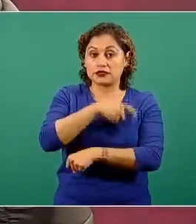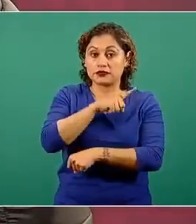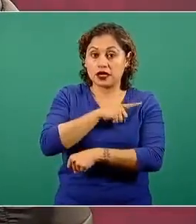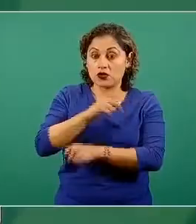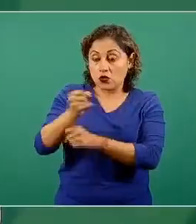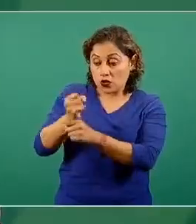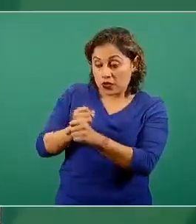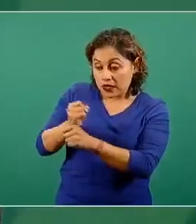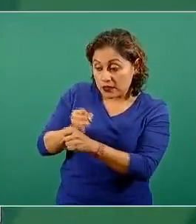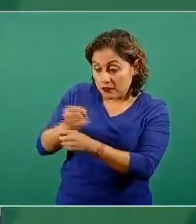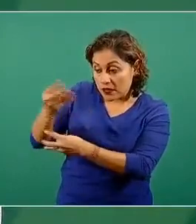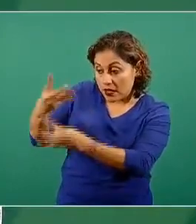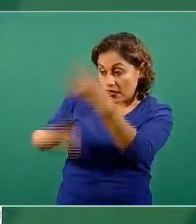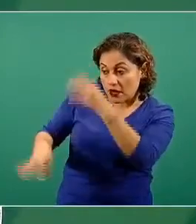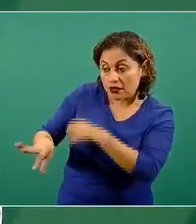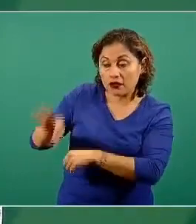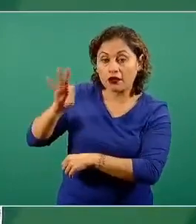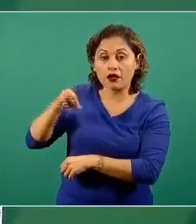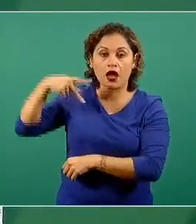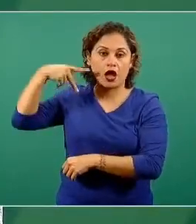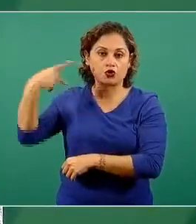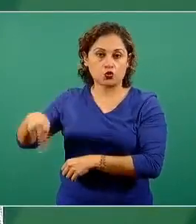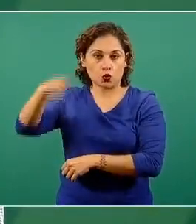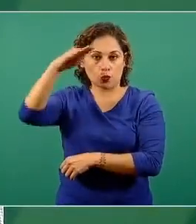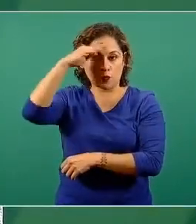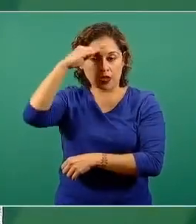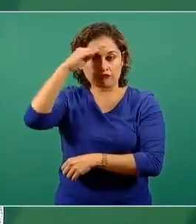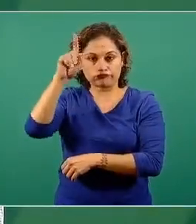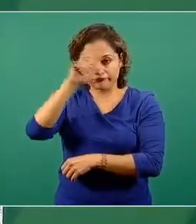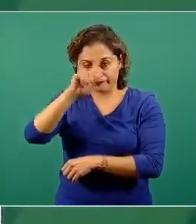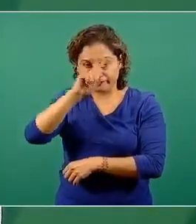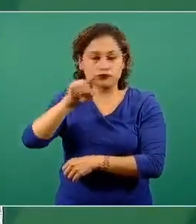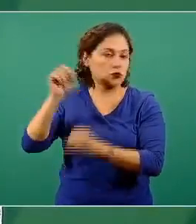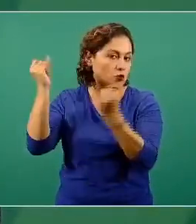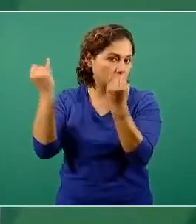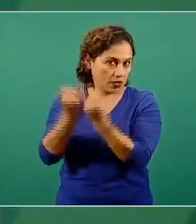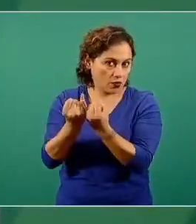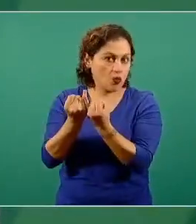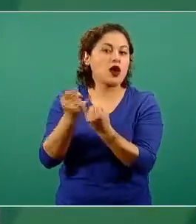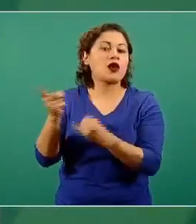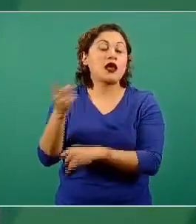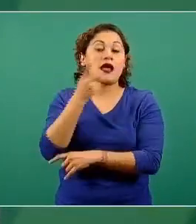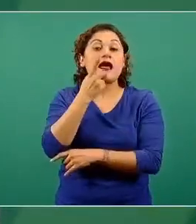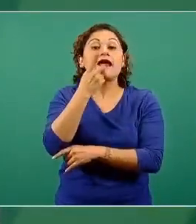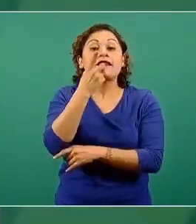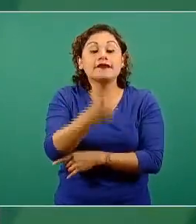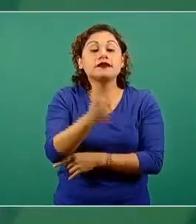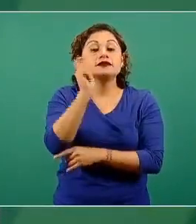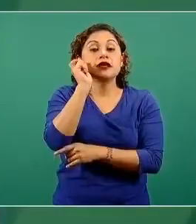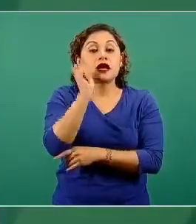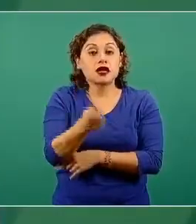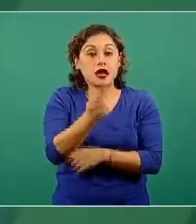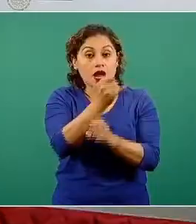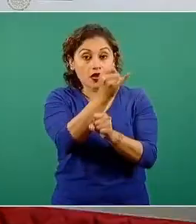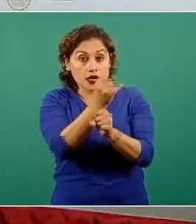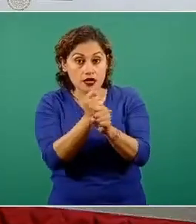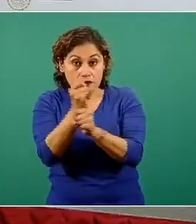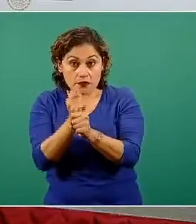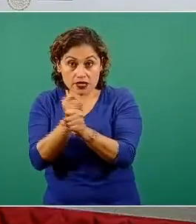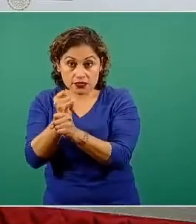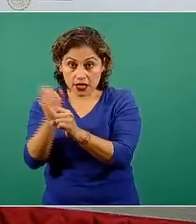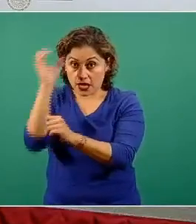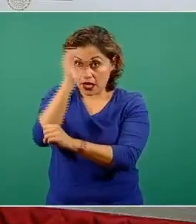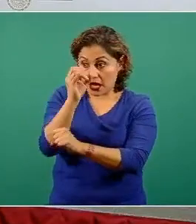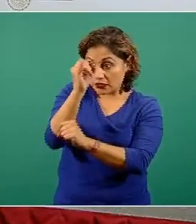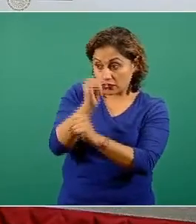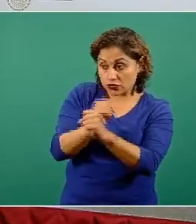científica disponible hasta este momento, que no se cuenta con precisamente los estudios